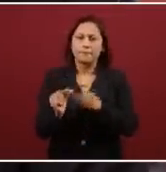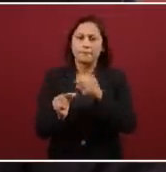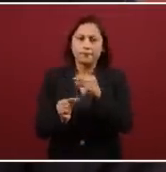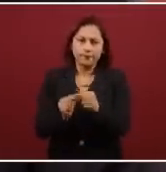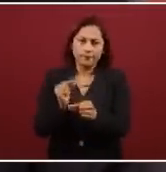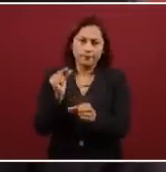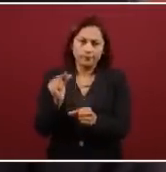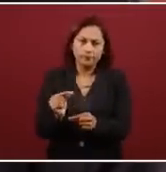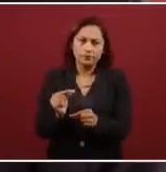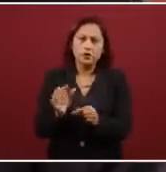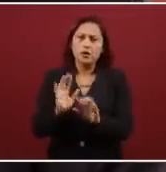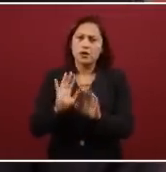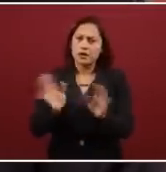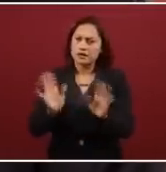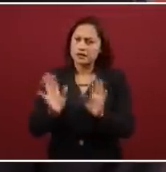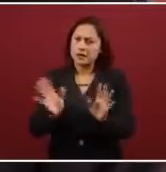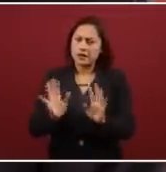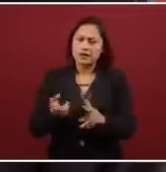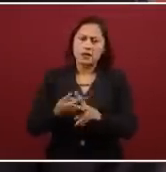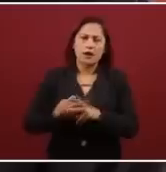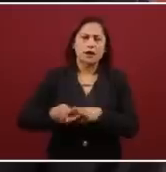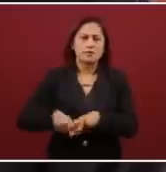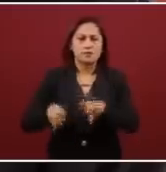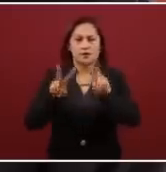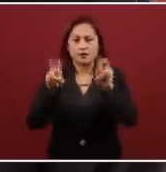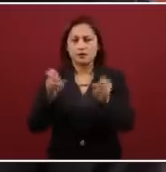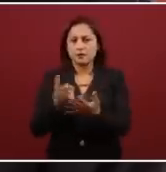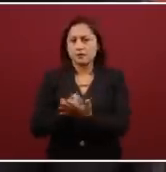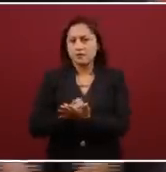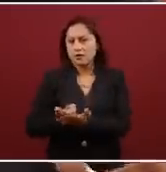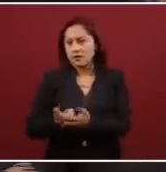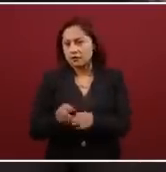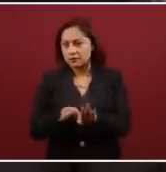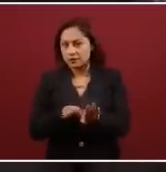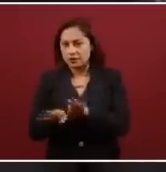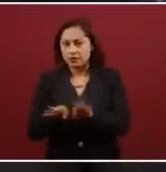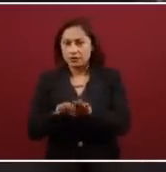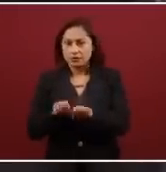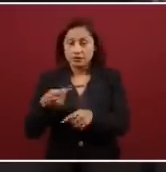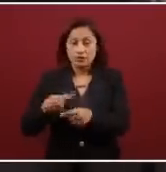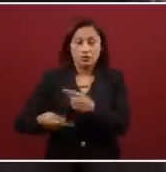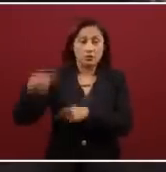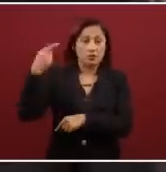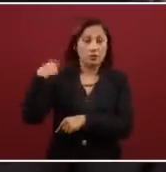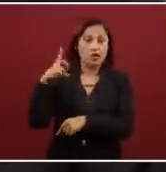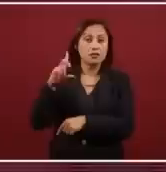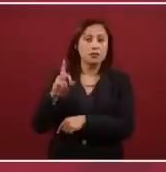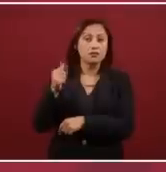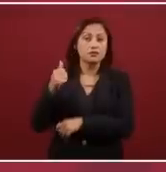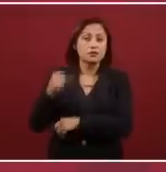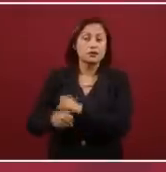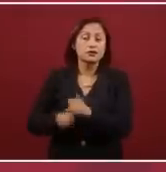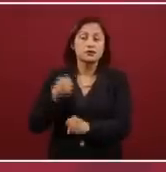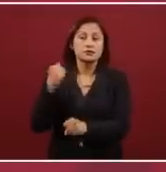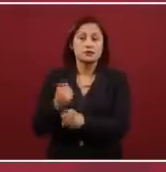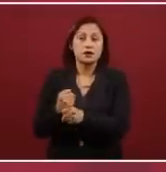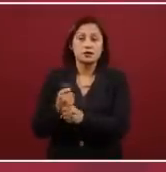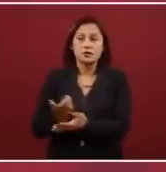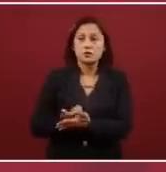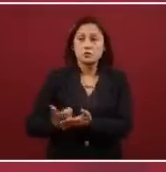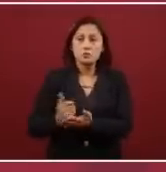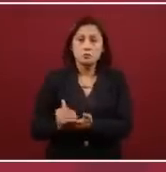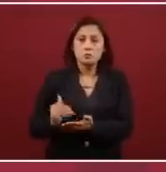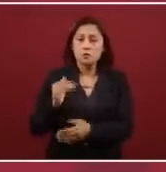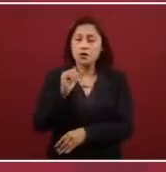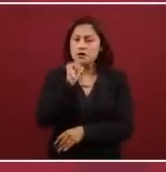Ya empezamos, en el caso del salario, en 36 años no había aumentado el salario como